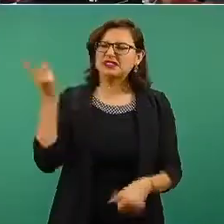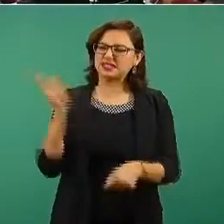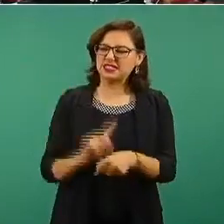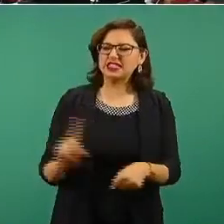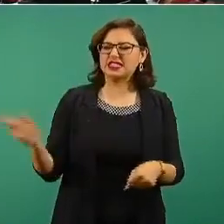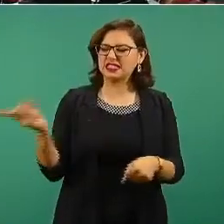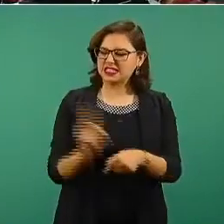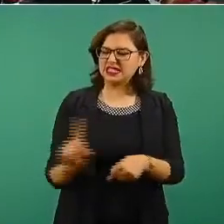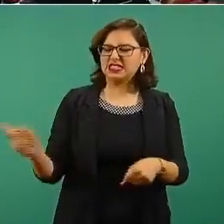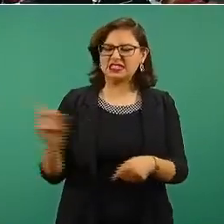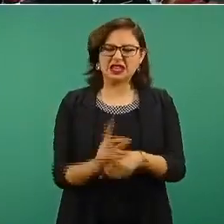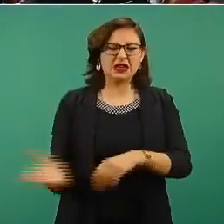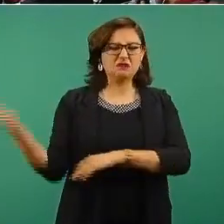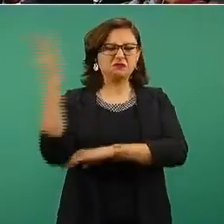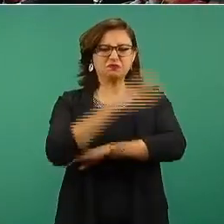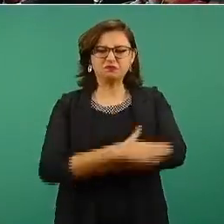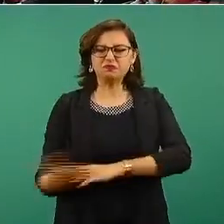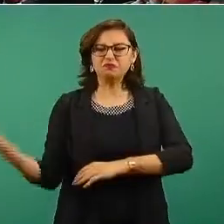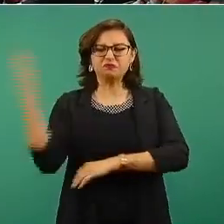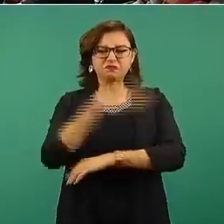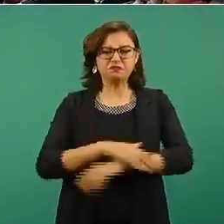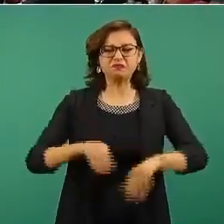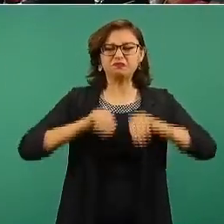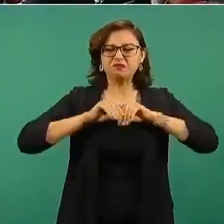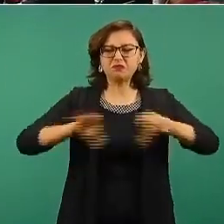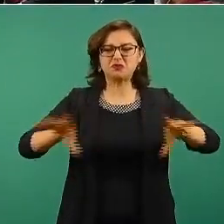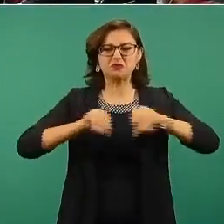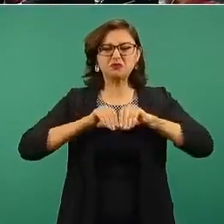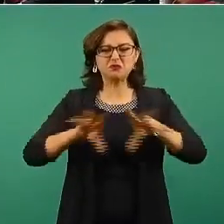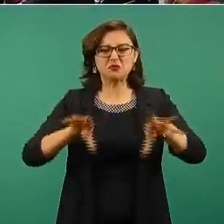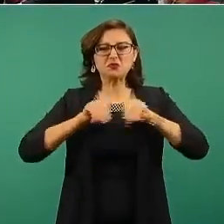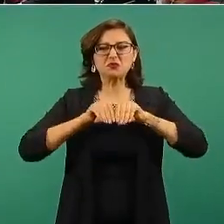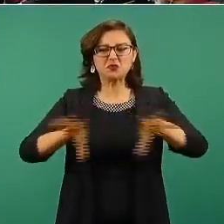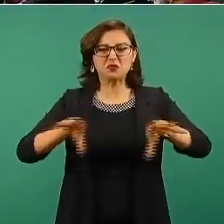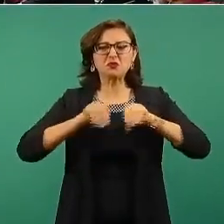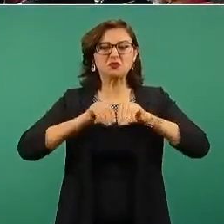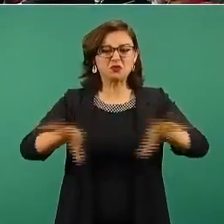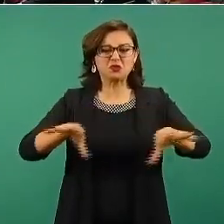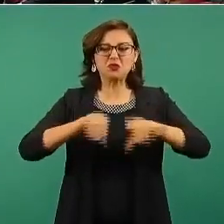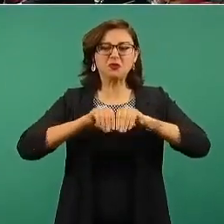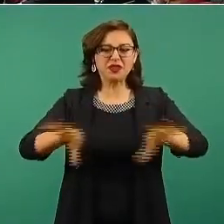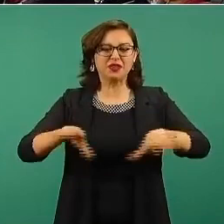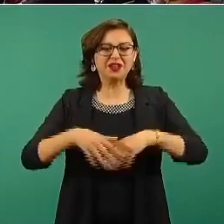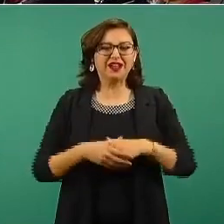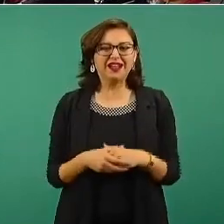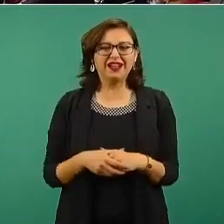y noche, día y noche. Fue tan fuerte esa campaña así que